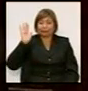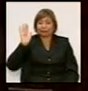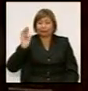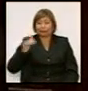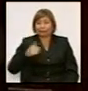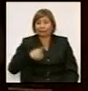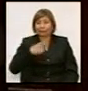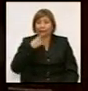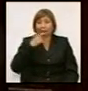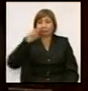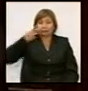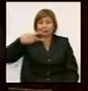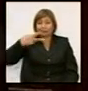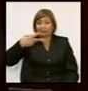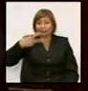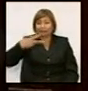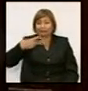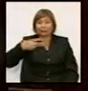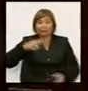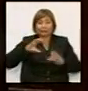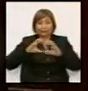porque yo era la segunda mayoría,